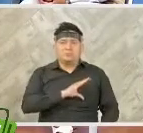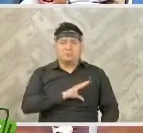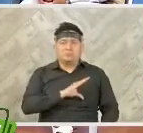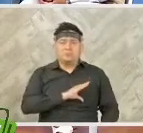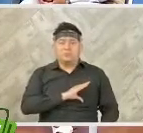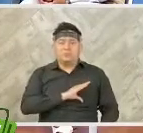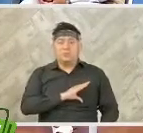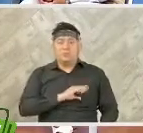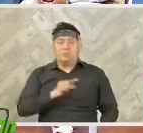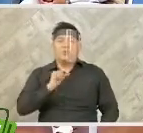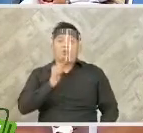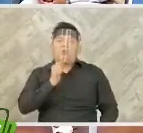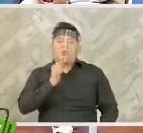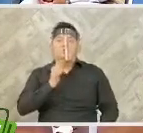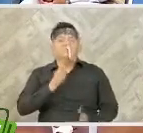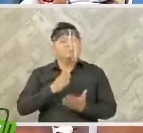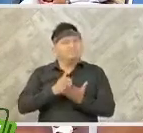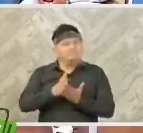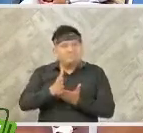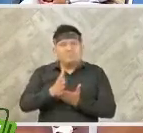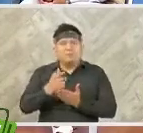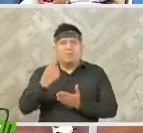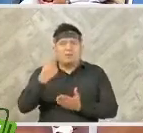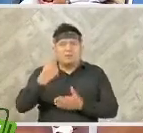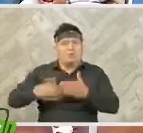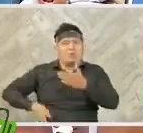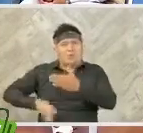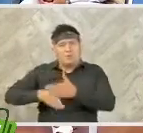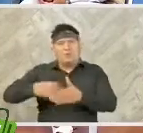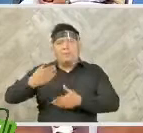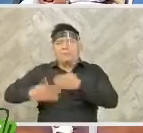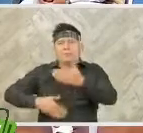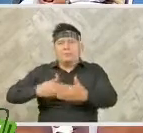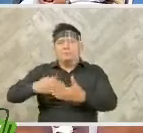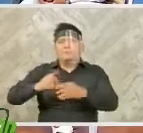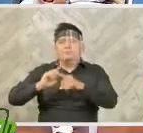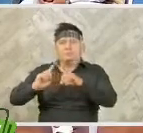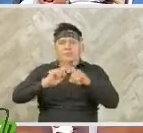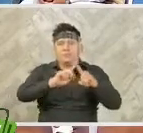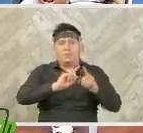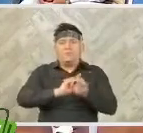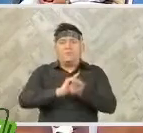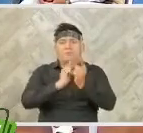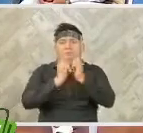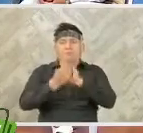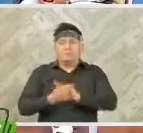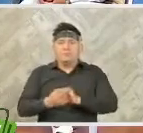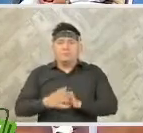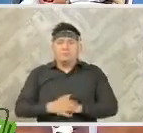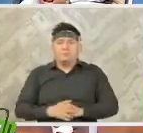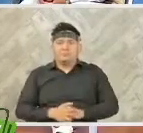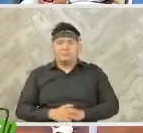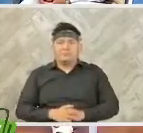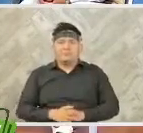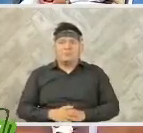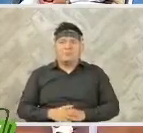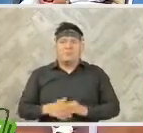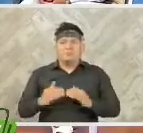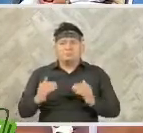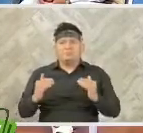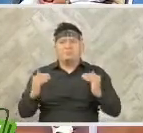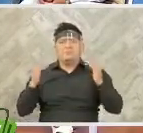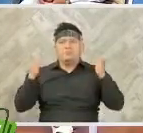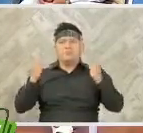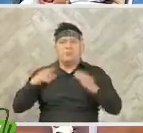sido insistente en estos procesos para transformación de los diferentes sectores de alta